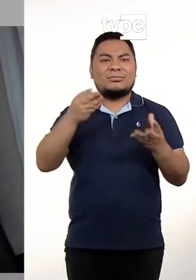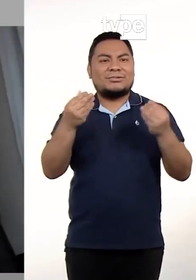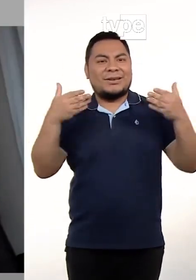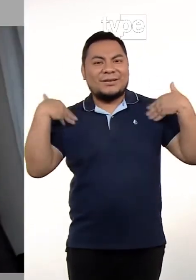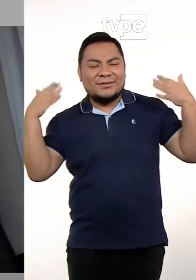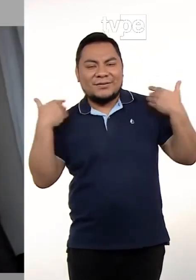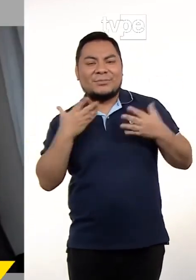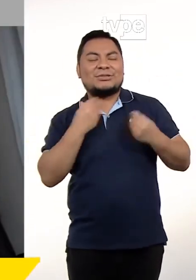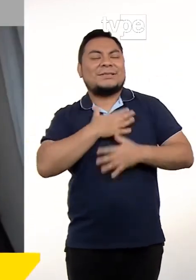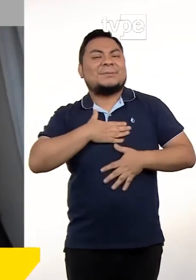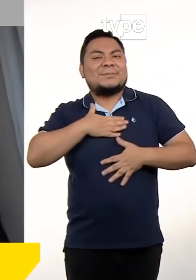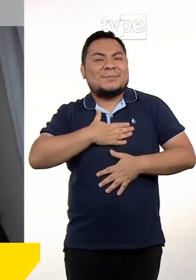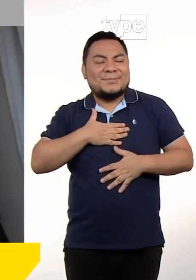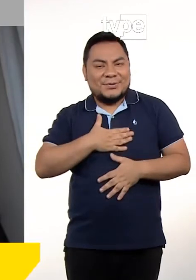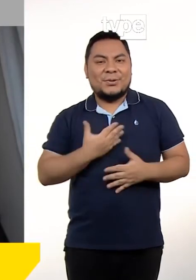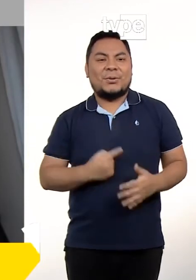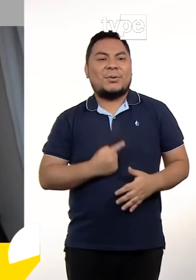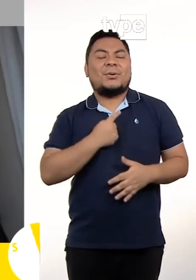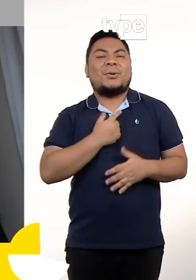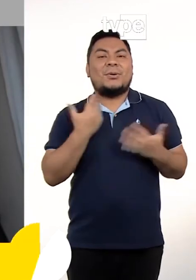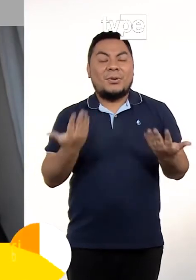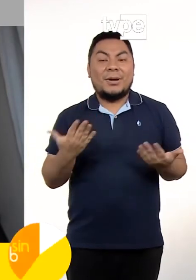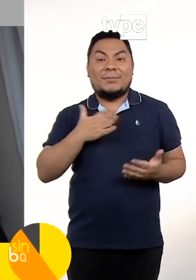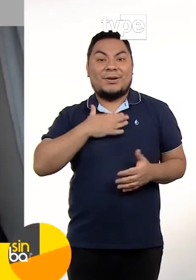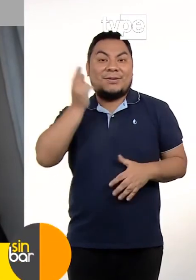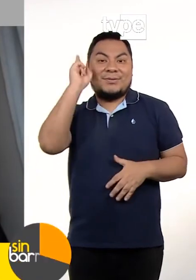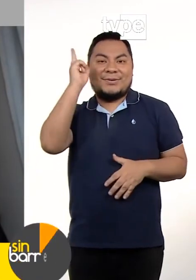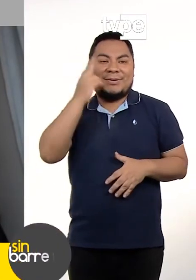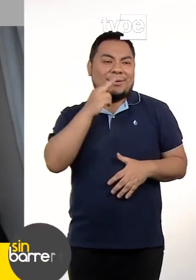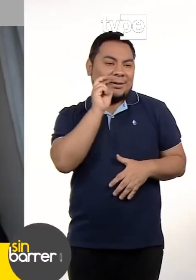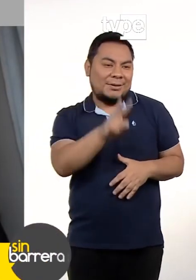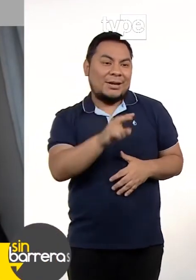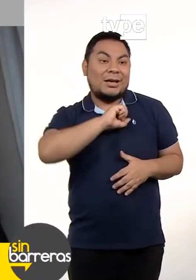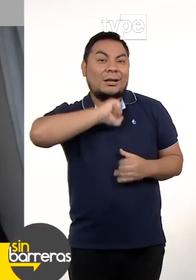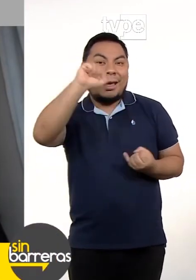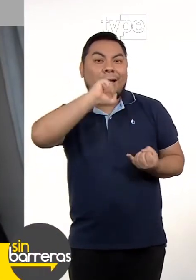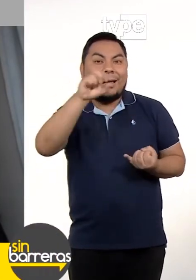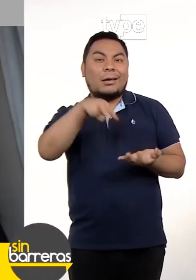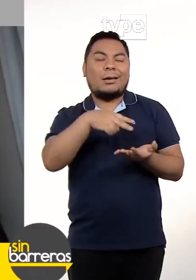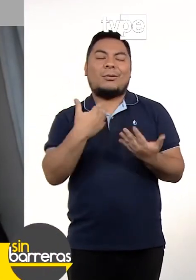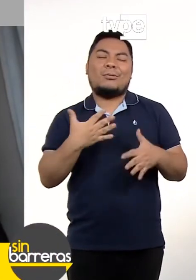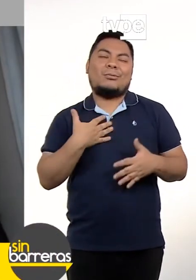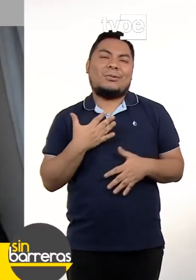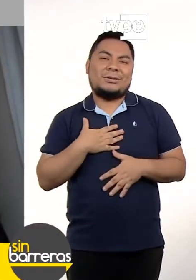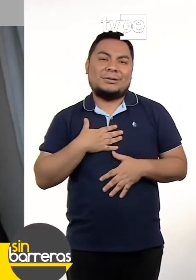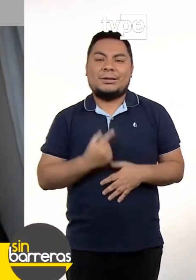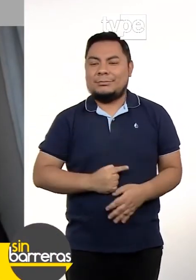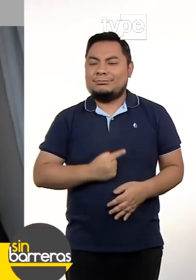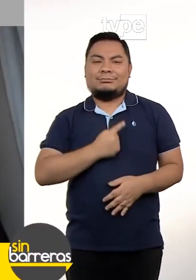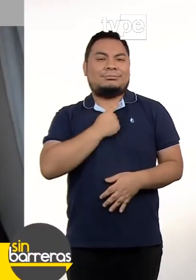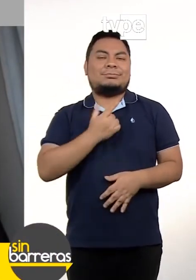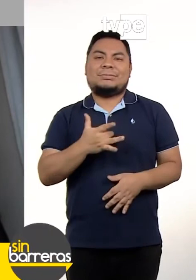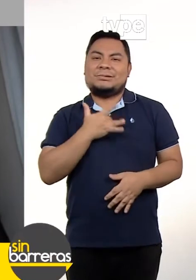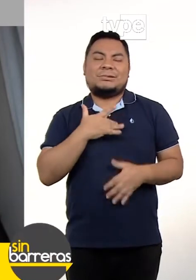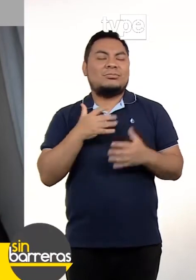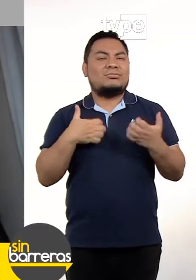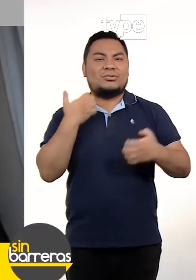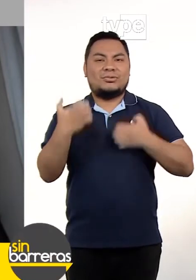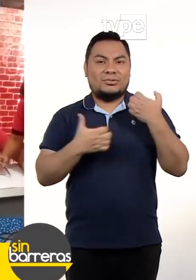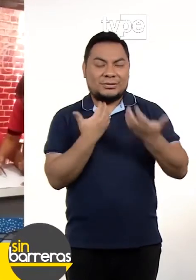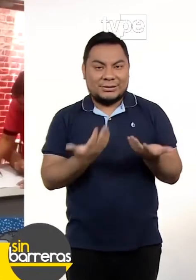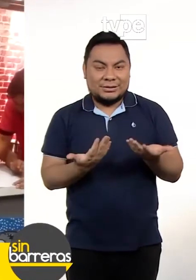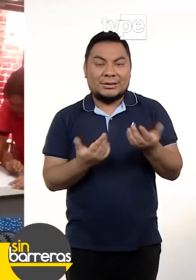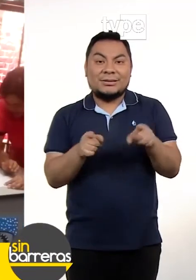muchas alegrías, muchas satisfacciones a los padres, a mí como docente, como profesora, directora, me da